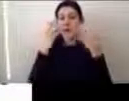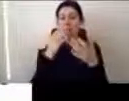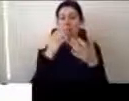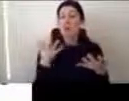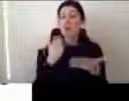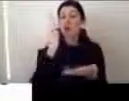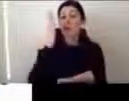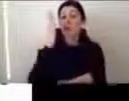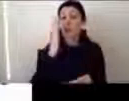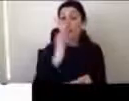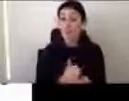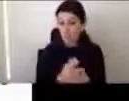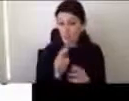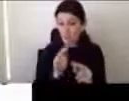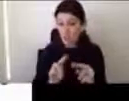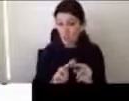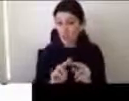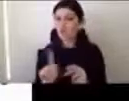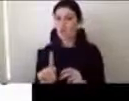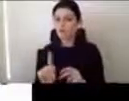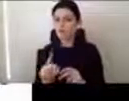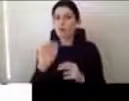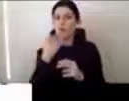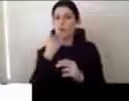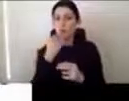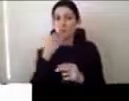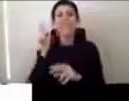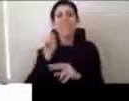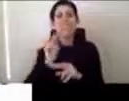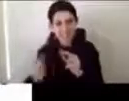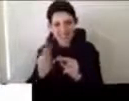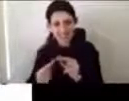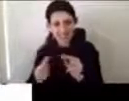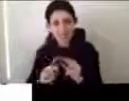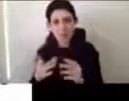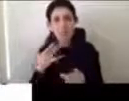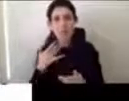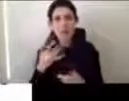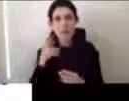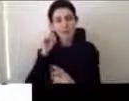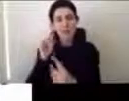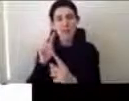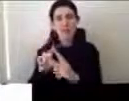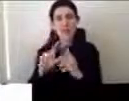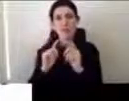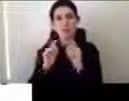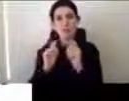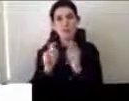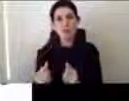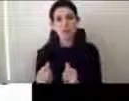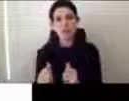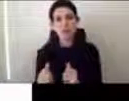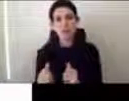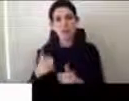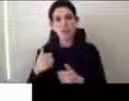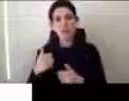se hacen las cosas para lograr las competencias profesionales necesarias.